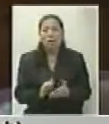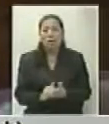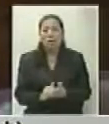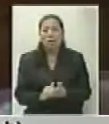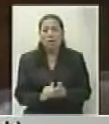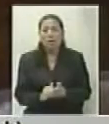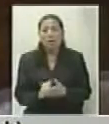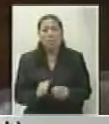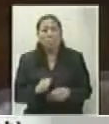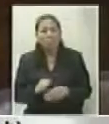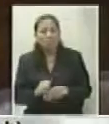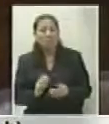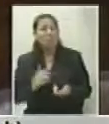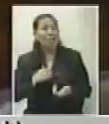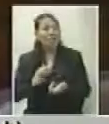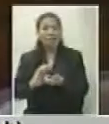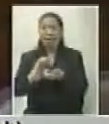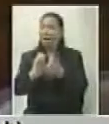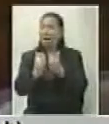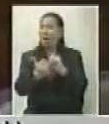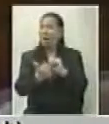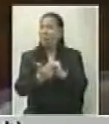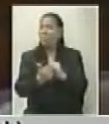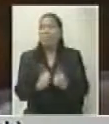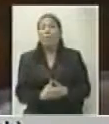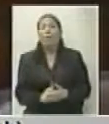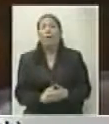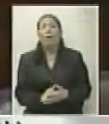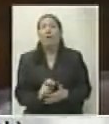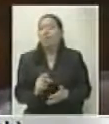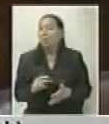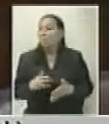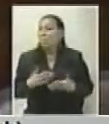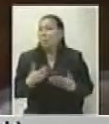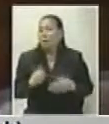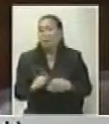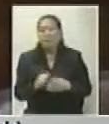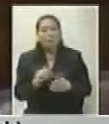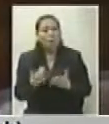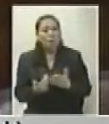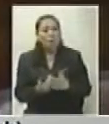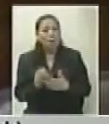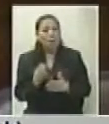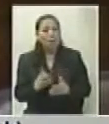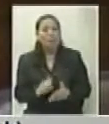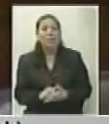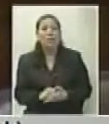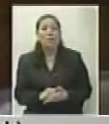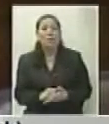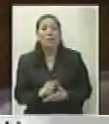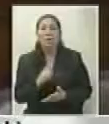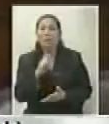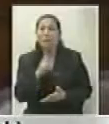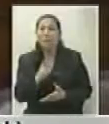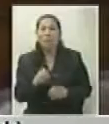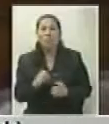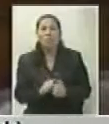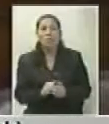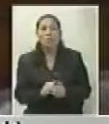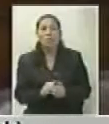se rehabilitaron o que tal vez fueron indultadas, no podríamos aplicarle una nueva sanción. Estaríamos